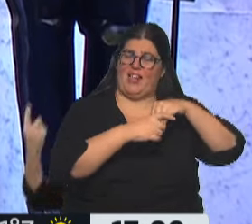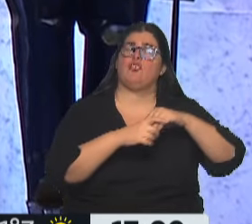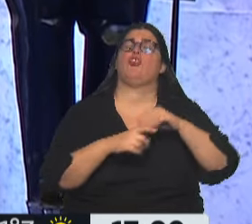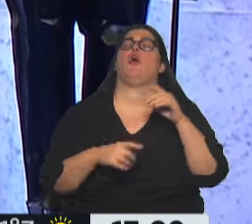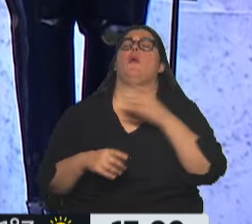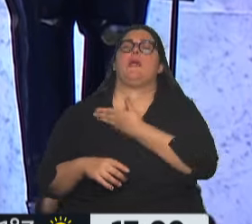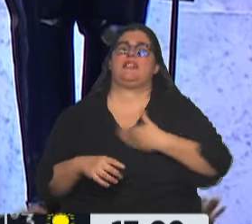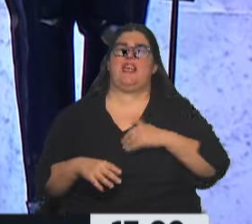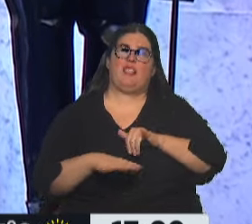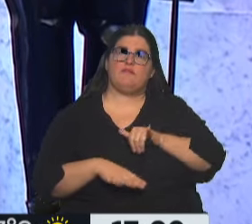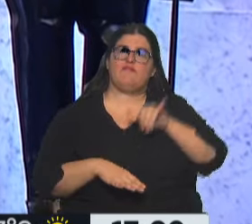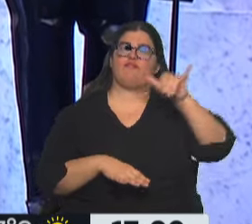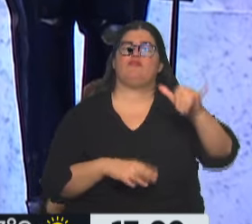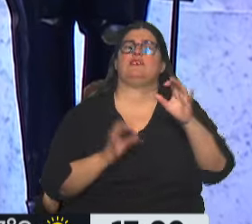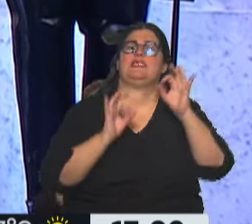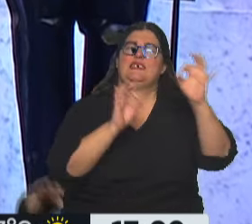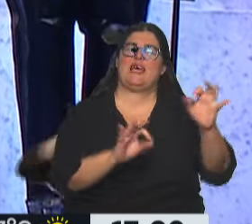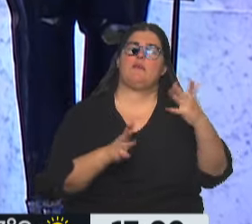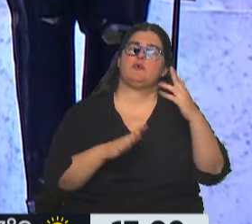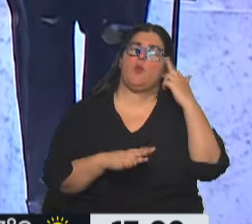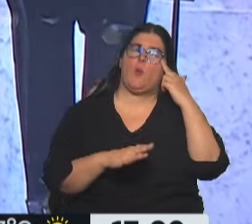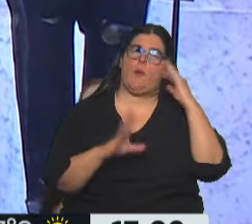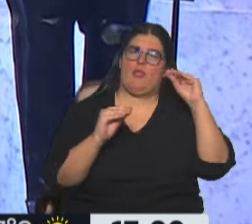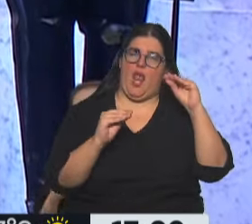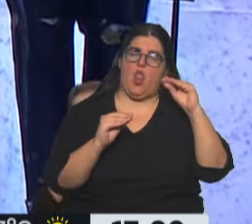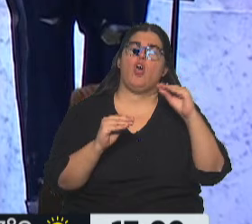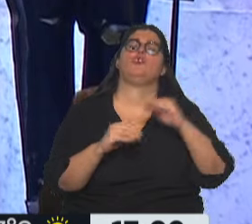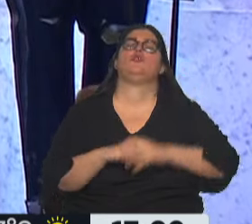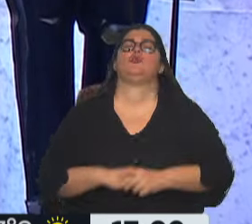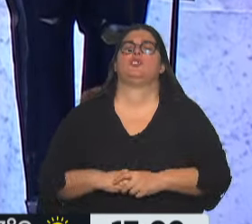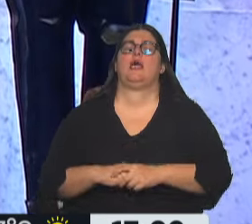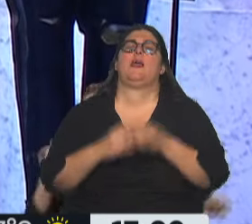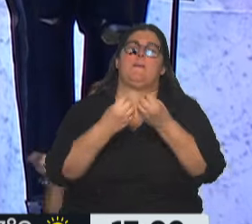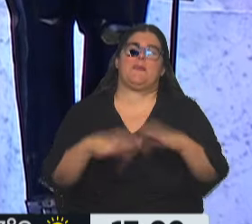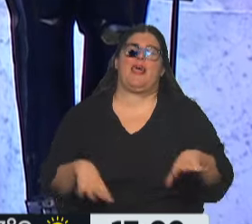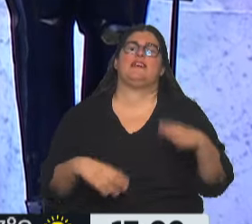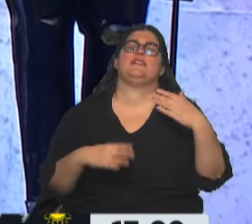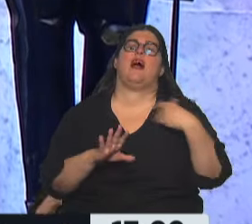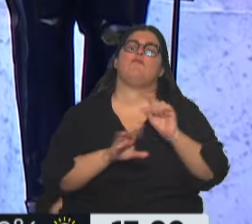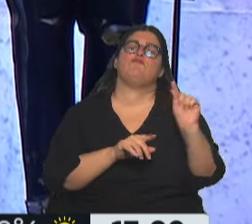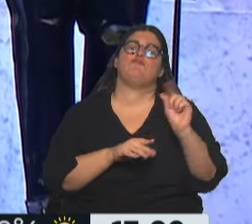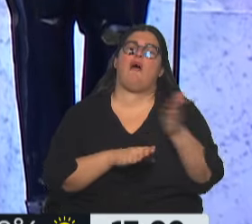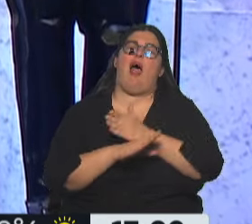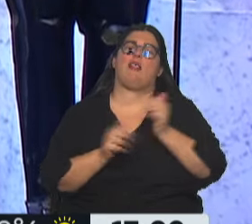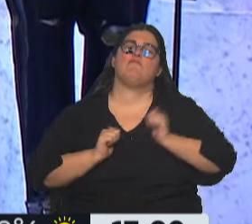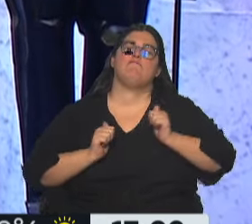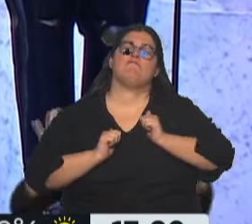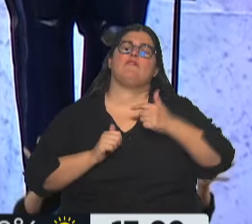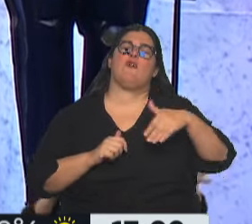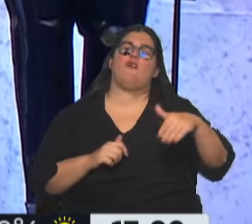noche y a las 23 horas comenzará la vigilia del 9 de julio, fecha en la que se